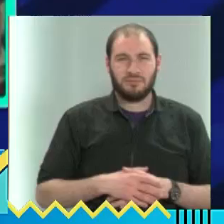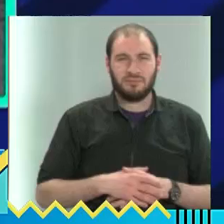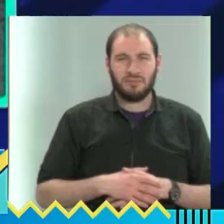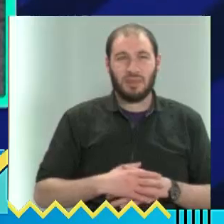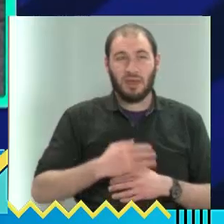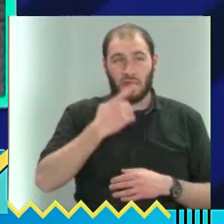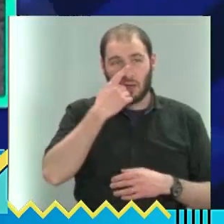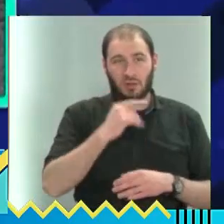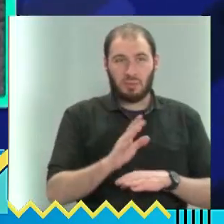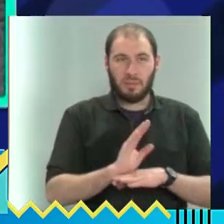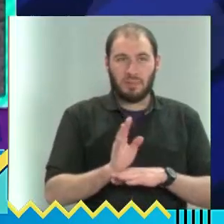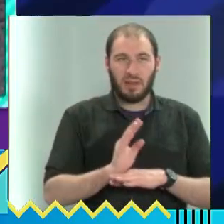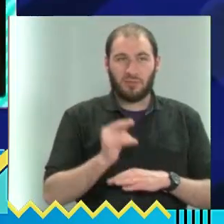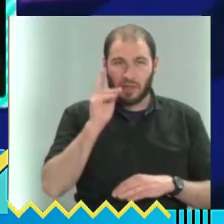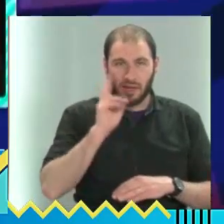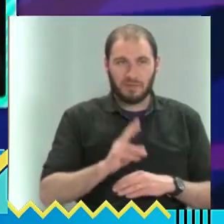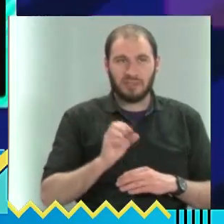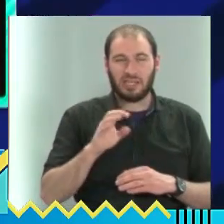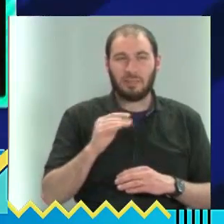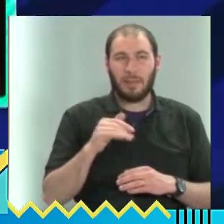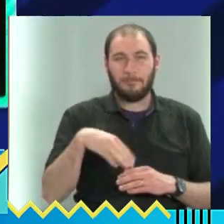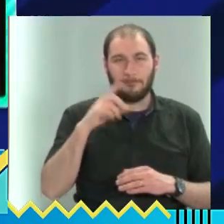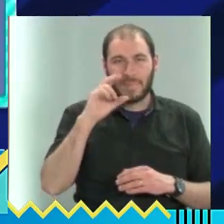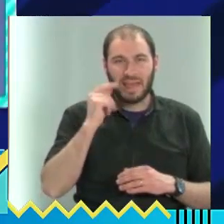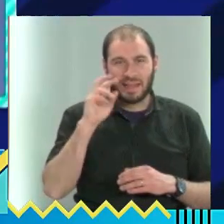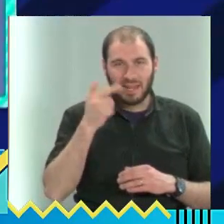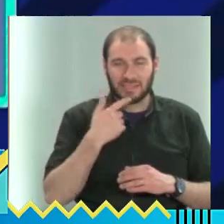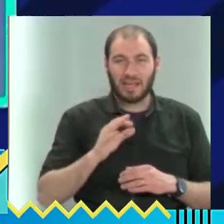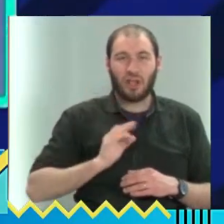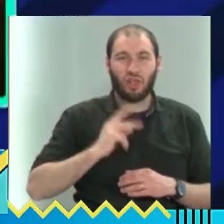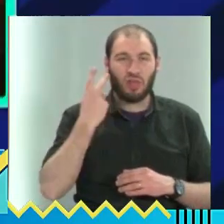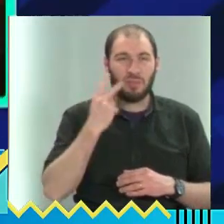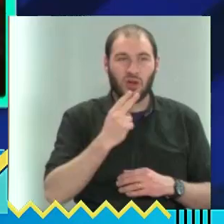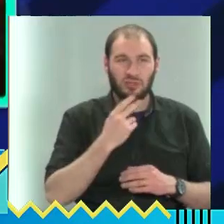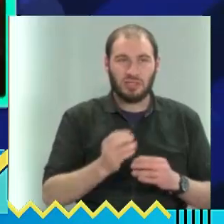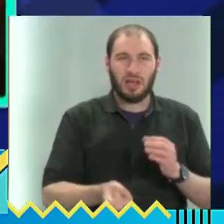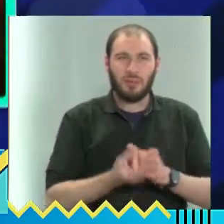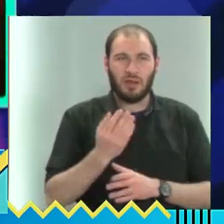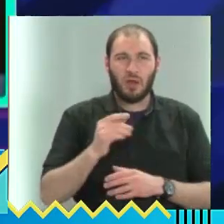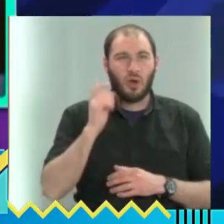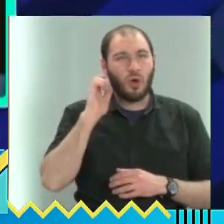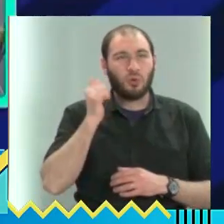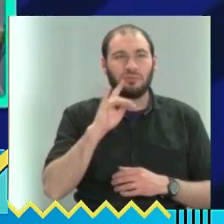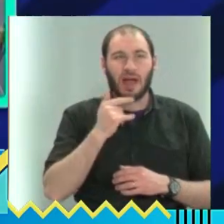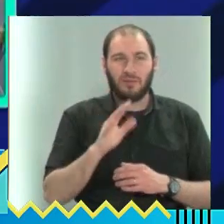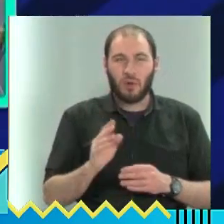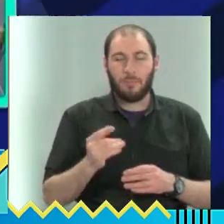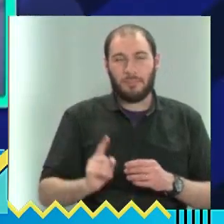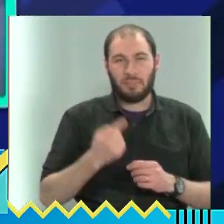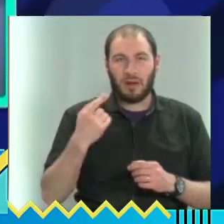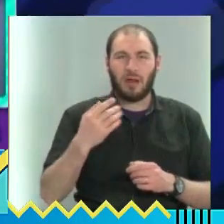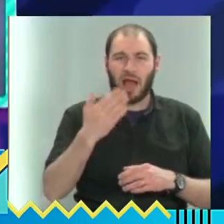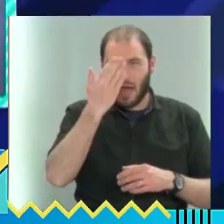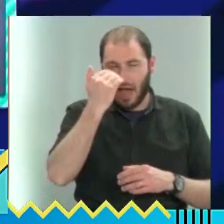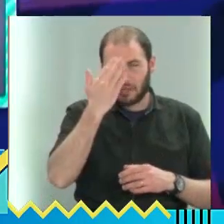La última película que vamos a ver se llama Medianeras, fue estrenada en el 2011, dirigida por Gustavo Tareto, protagonizada